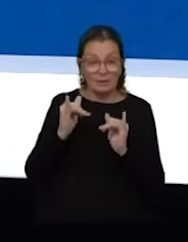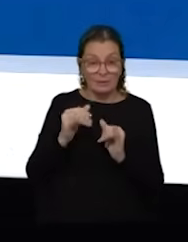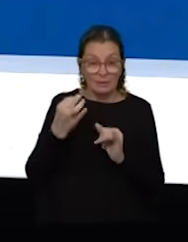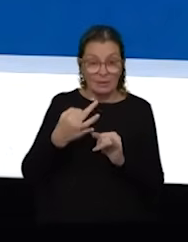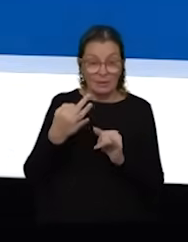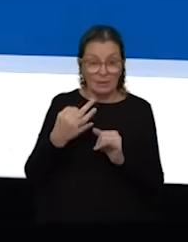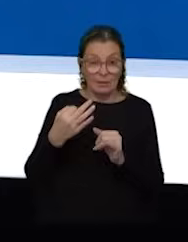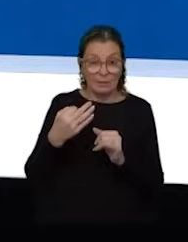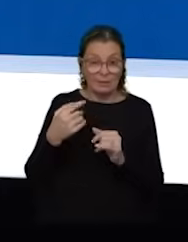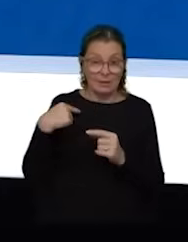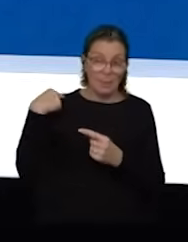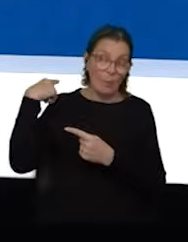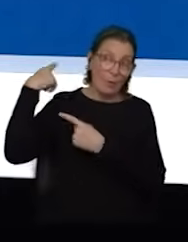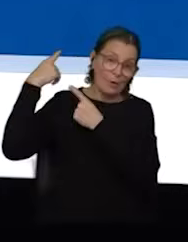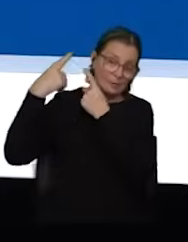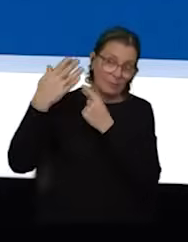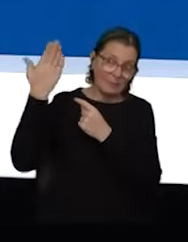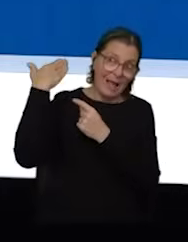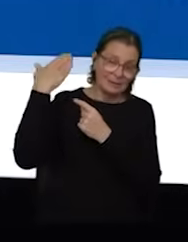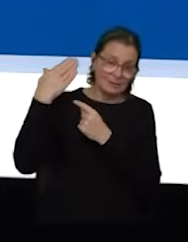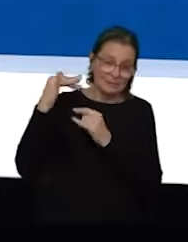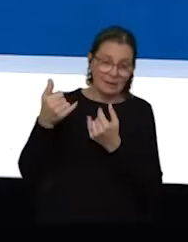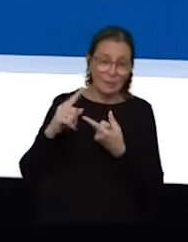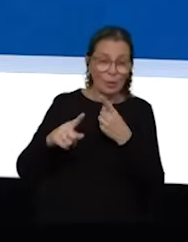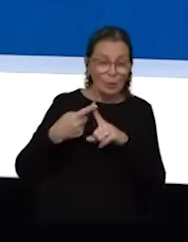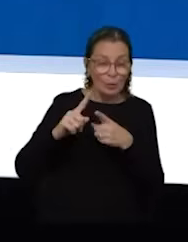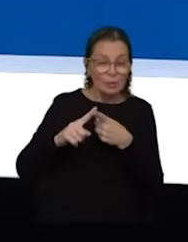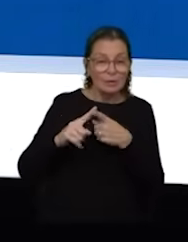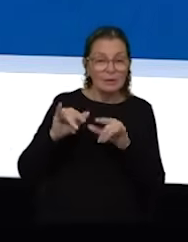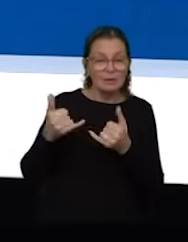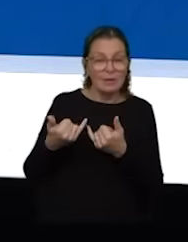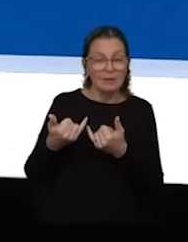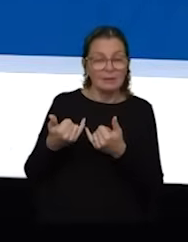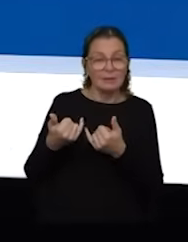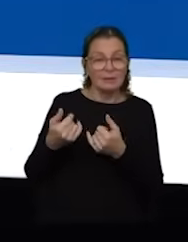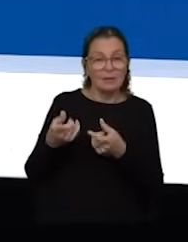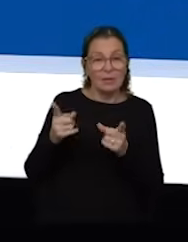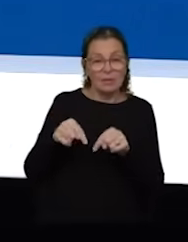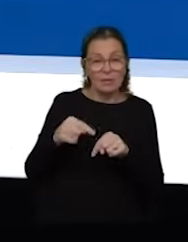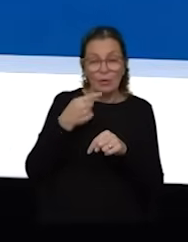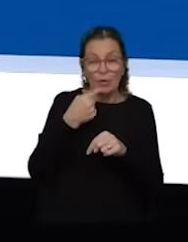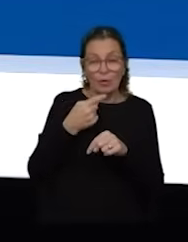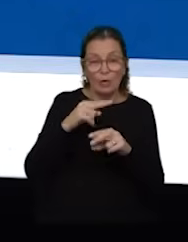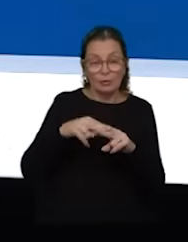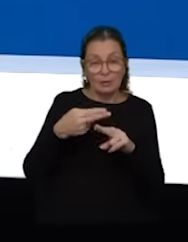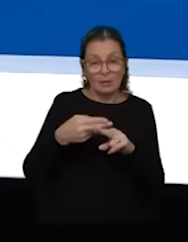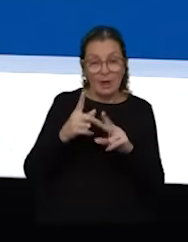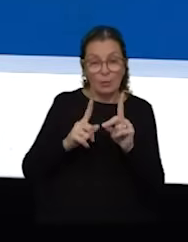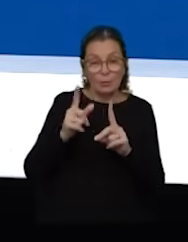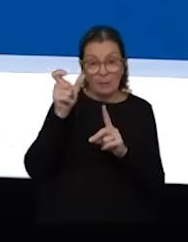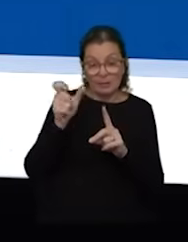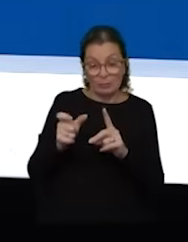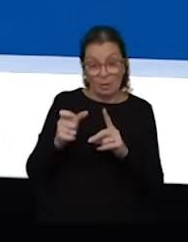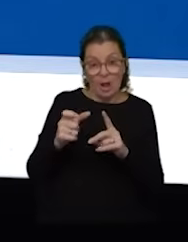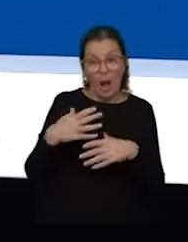veníamos de muy atrás no y tuvimos discusiones en las que vuelvo a decir hubo beneficiarios en este